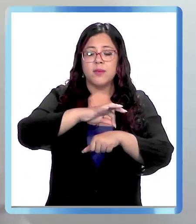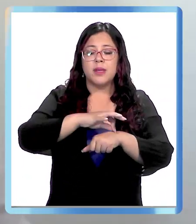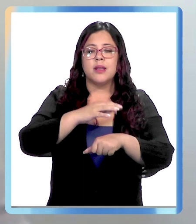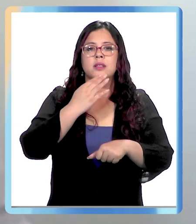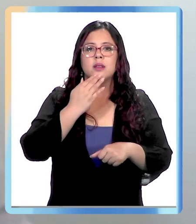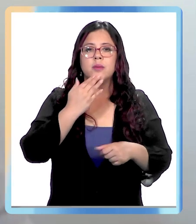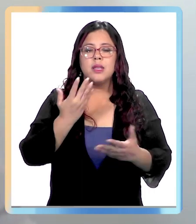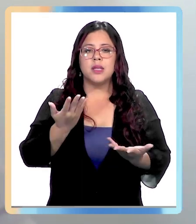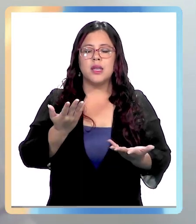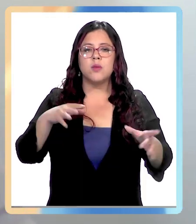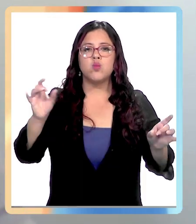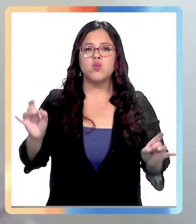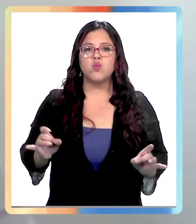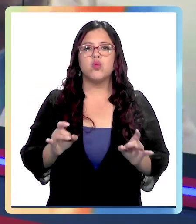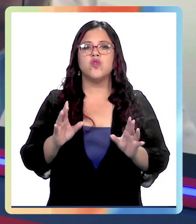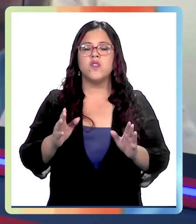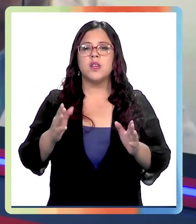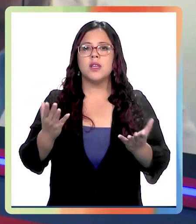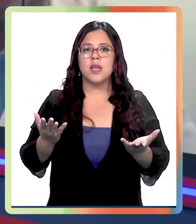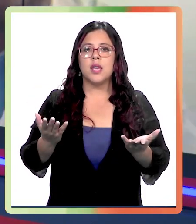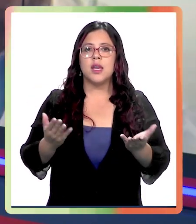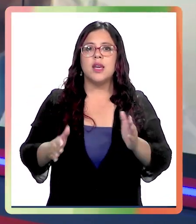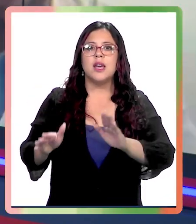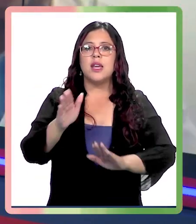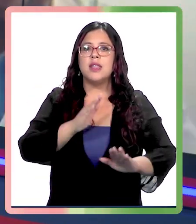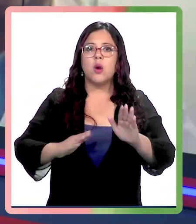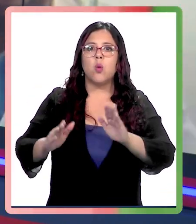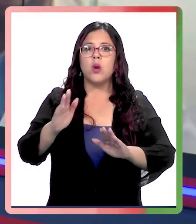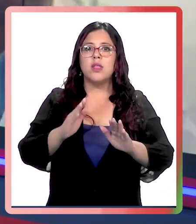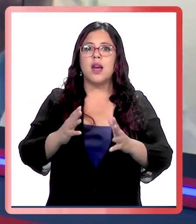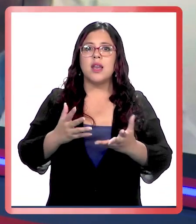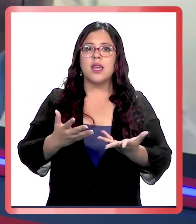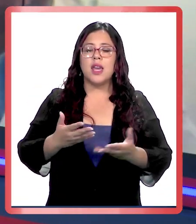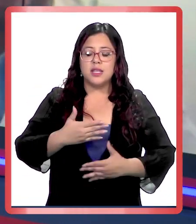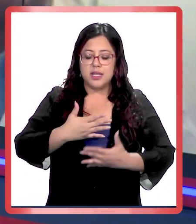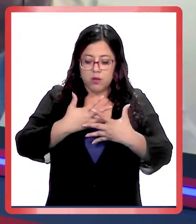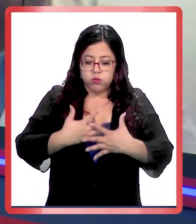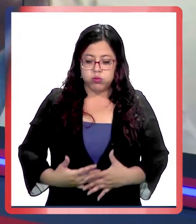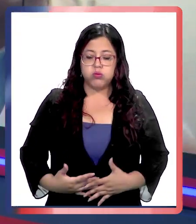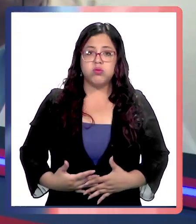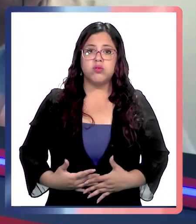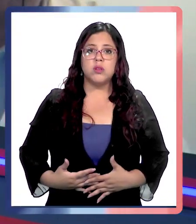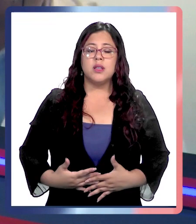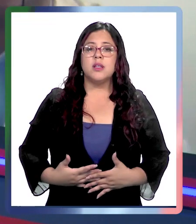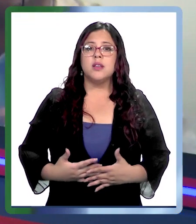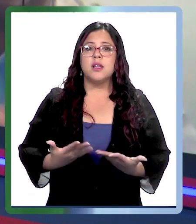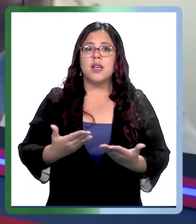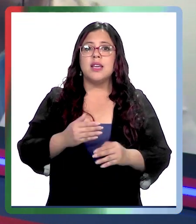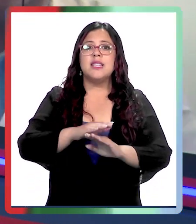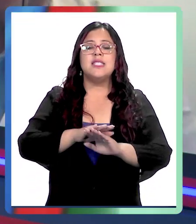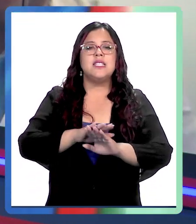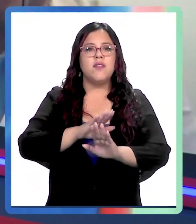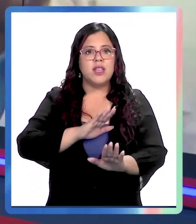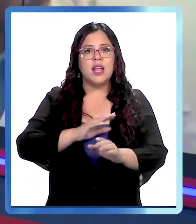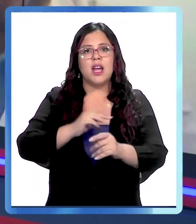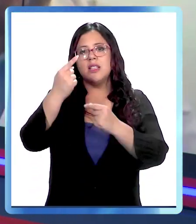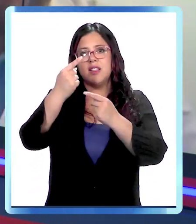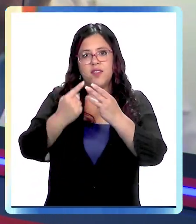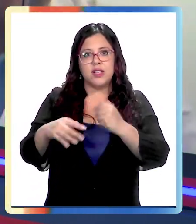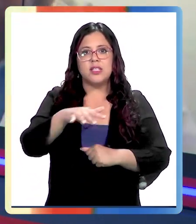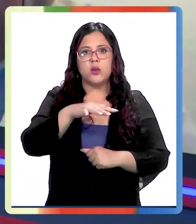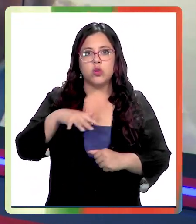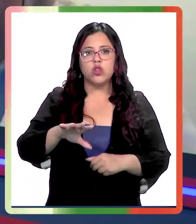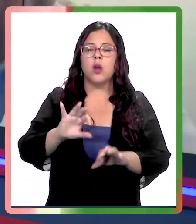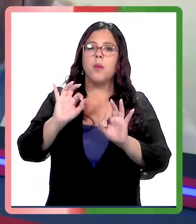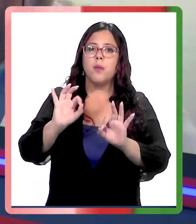de la enfermedad, sino que también en la posibilidad de conservar el ano y salvar el esfínter y evitar una ostomía